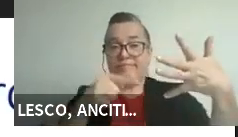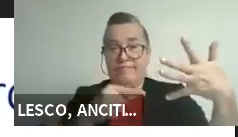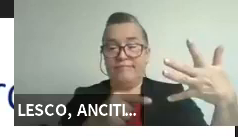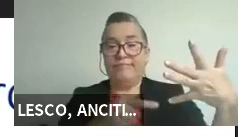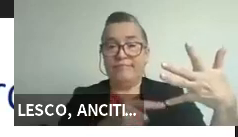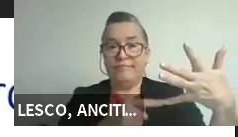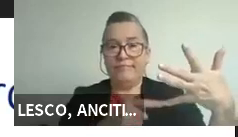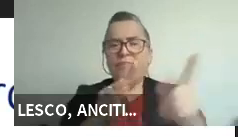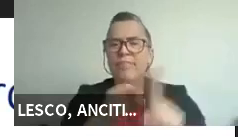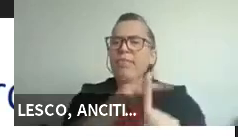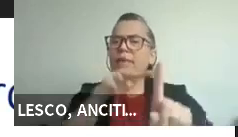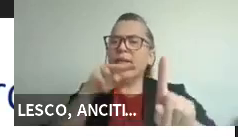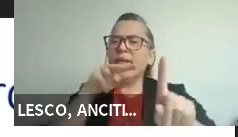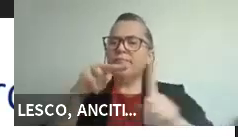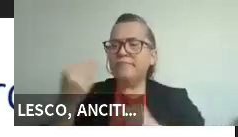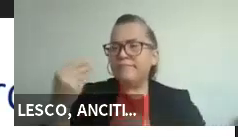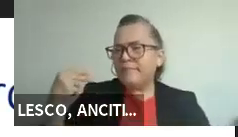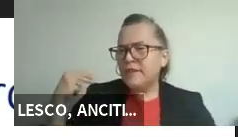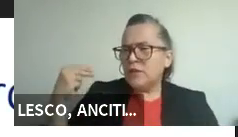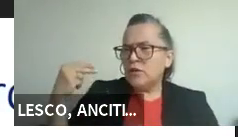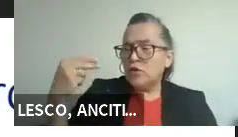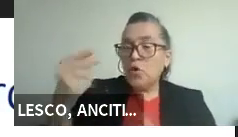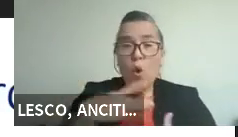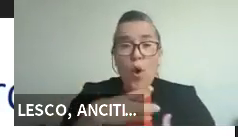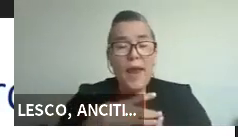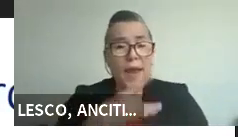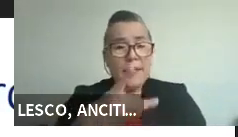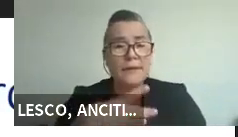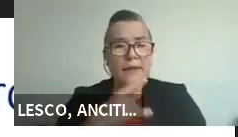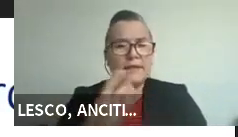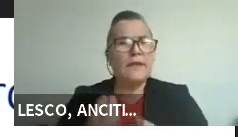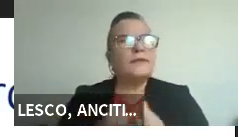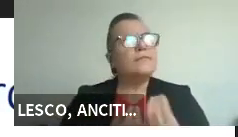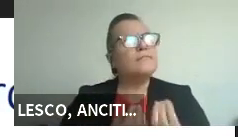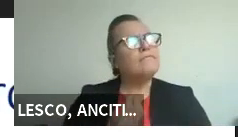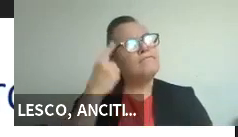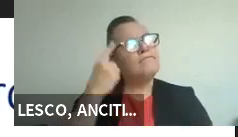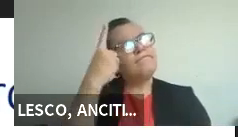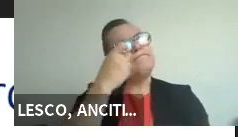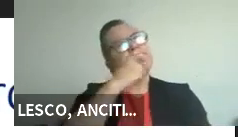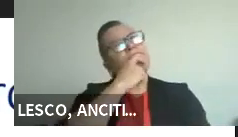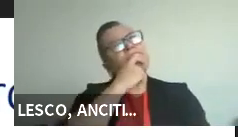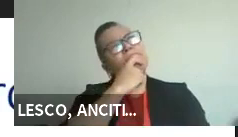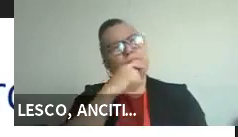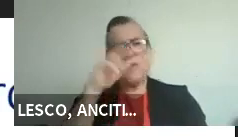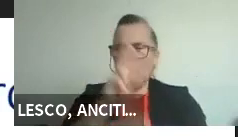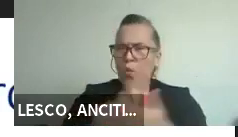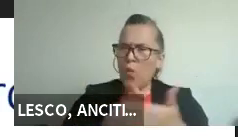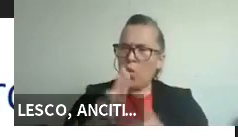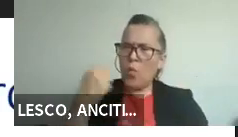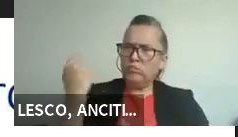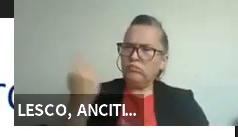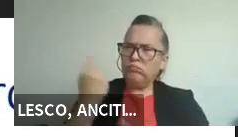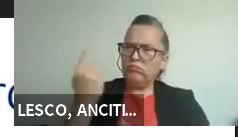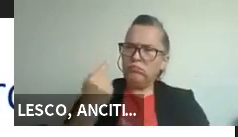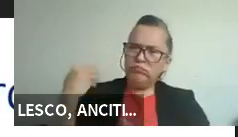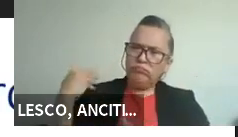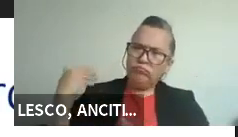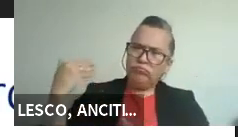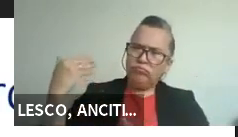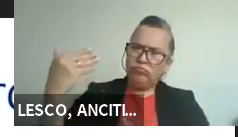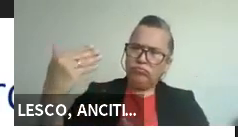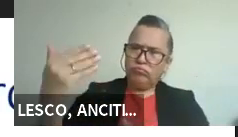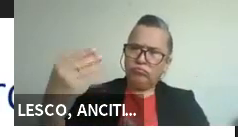desde el punto de vista histórico es interesante preguntarse si las universidades fueron siempre centros o nichos de